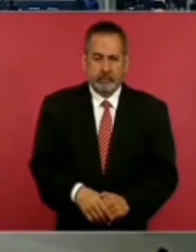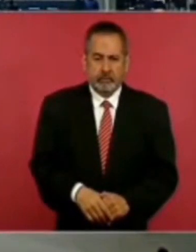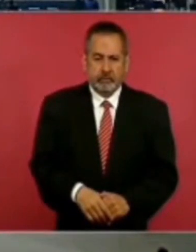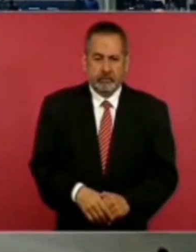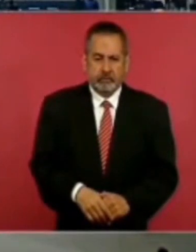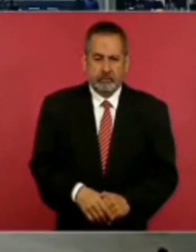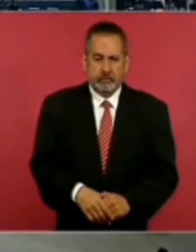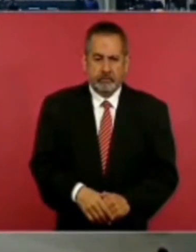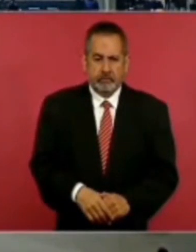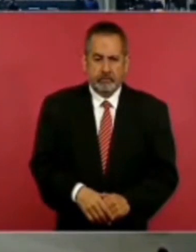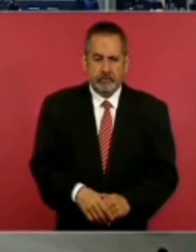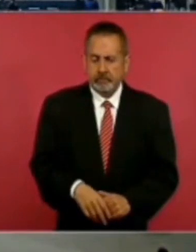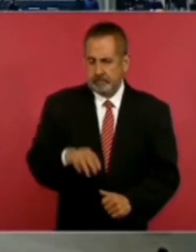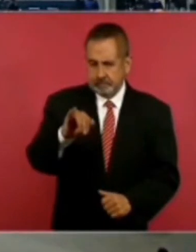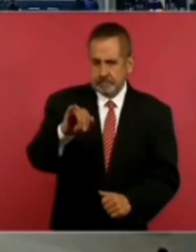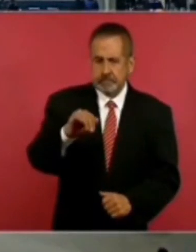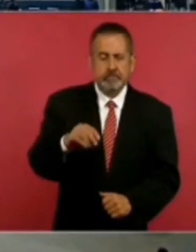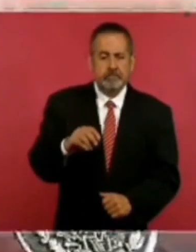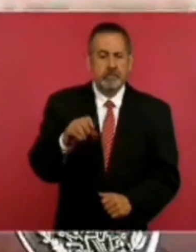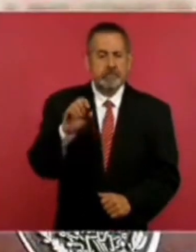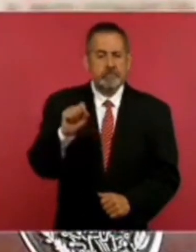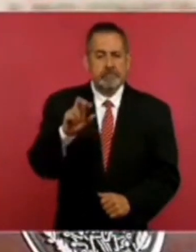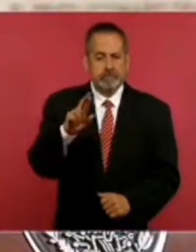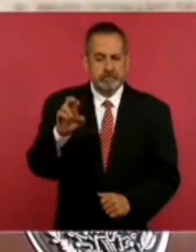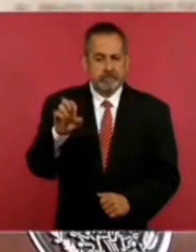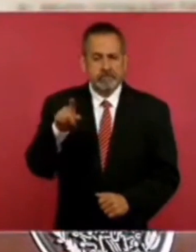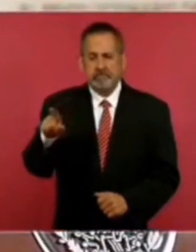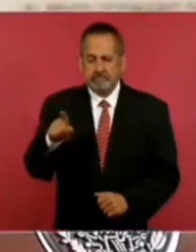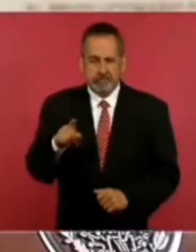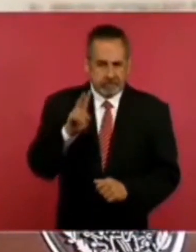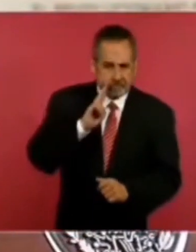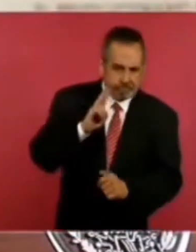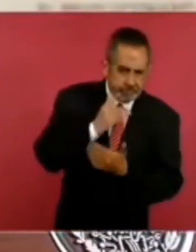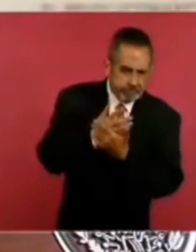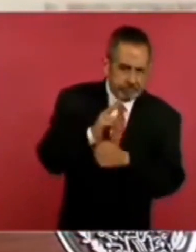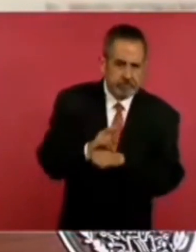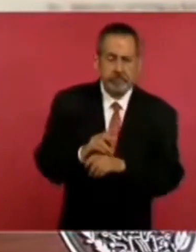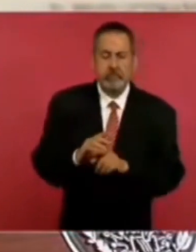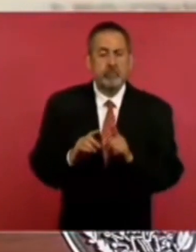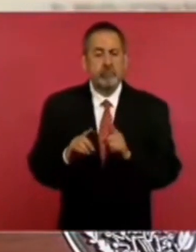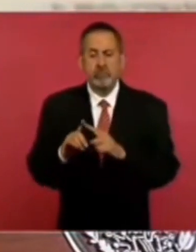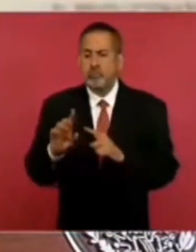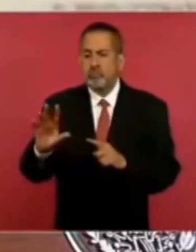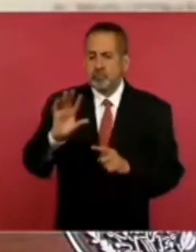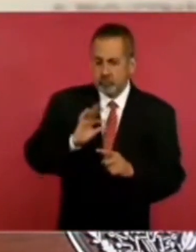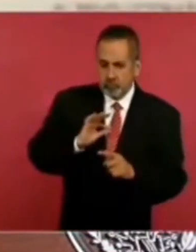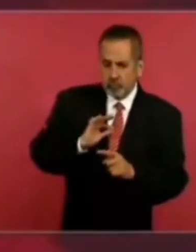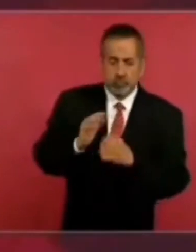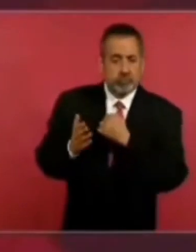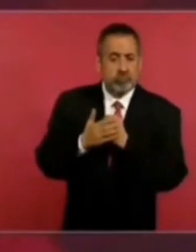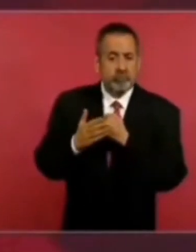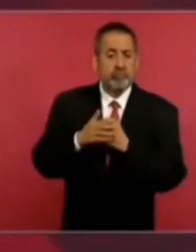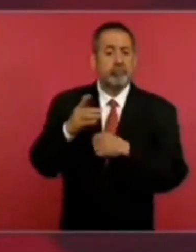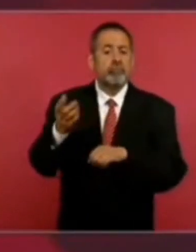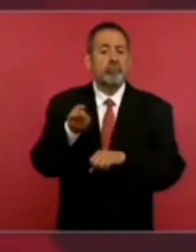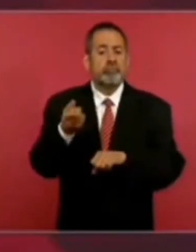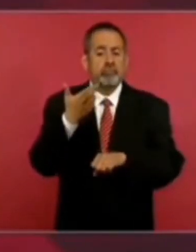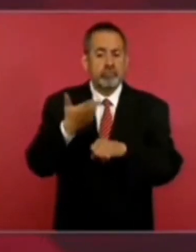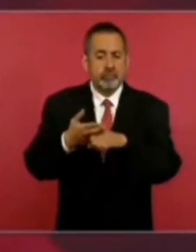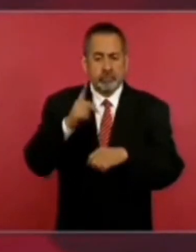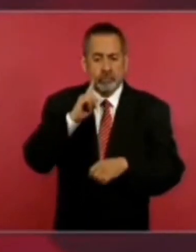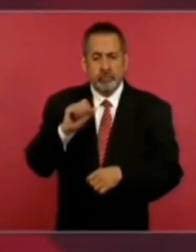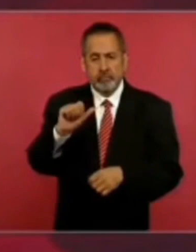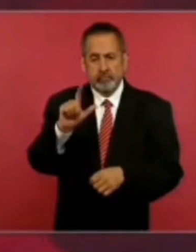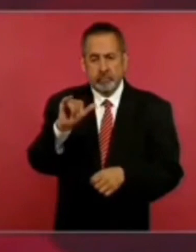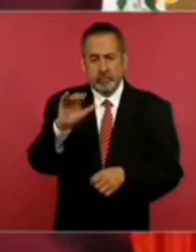Sí, la Secretaría de Relaciones está pendiente. La que nos informó hoy fue la secretaria,